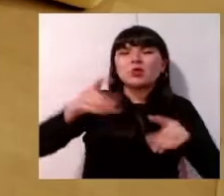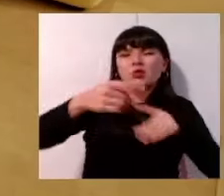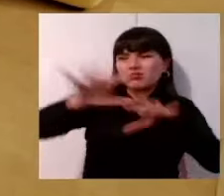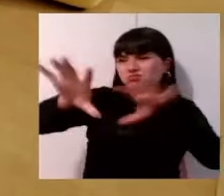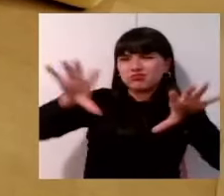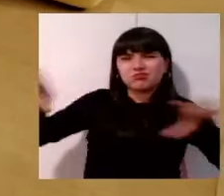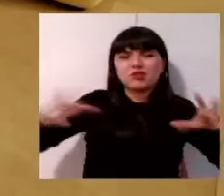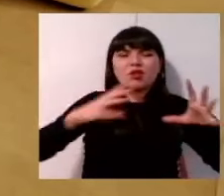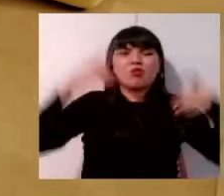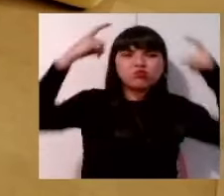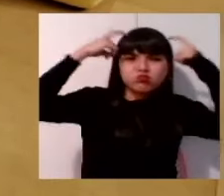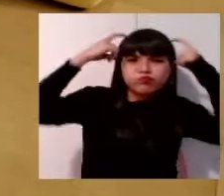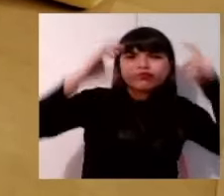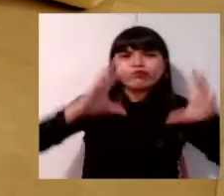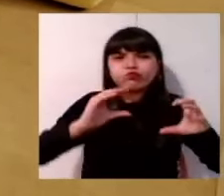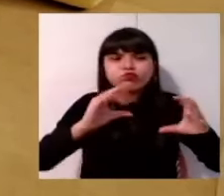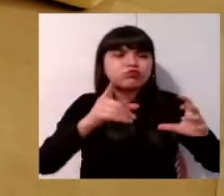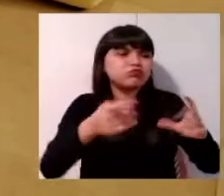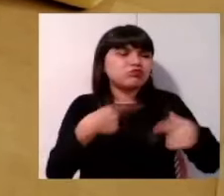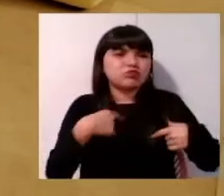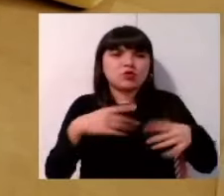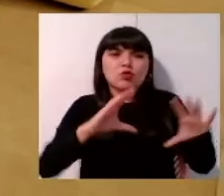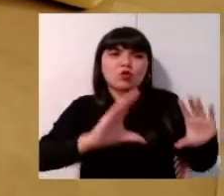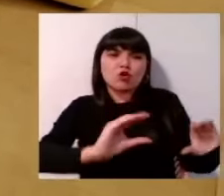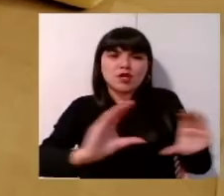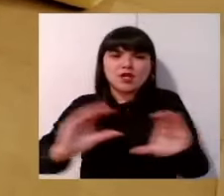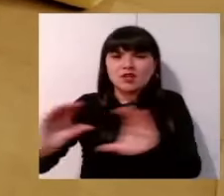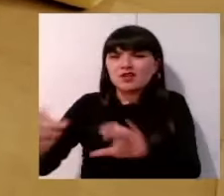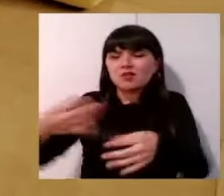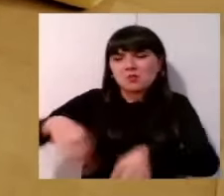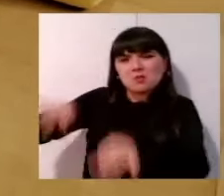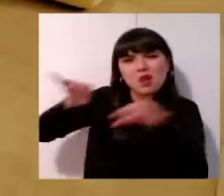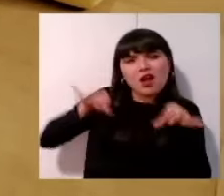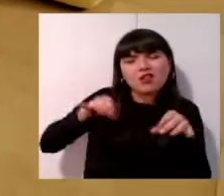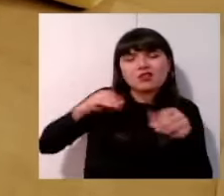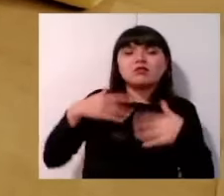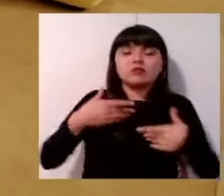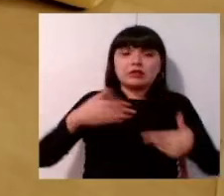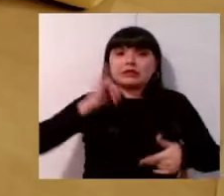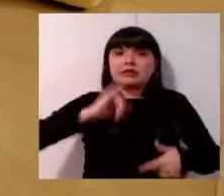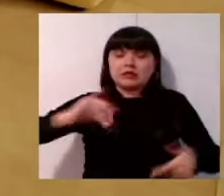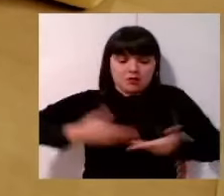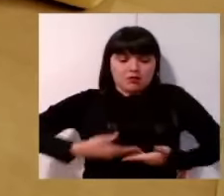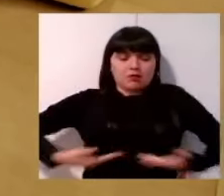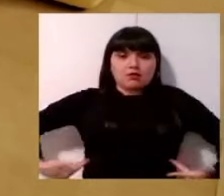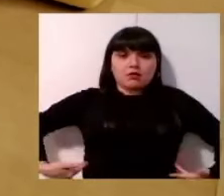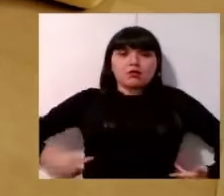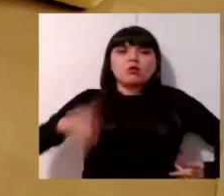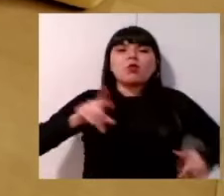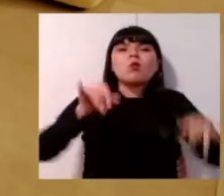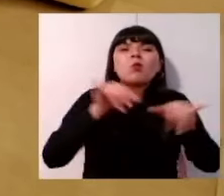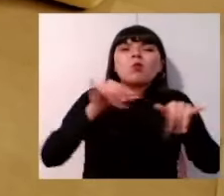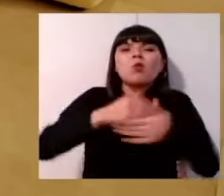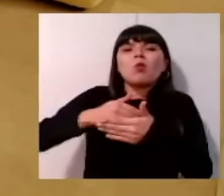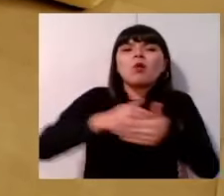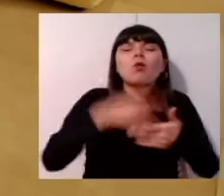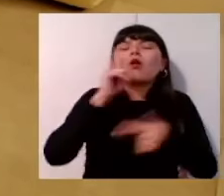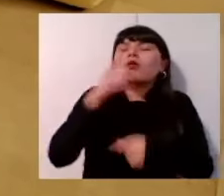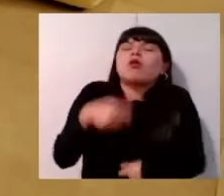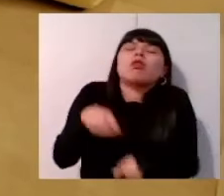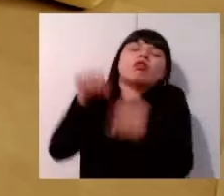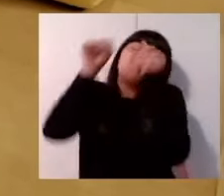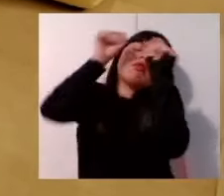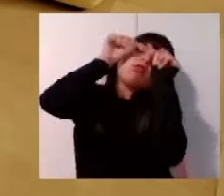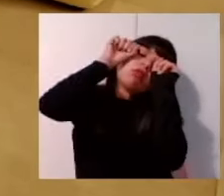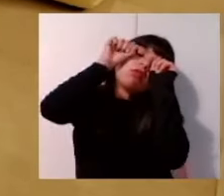peluches, las mantitas tienen que llegar hasta la mitad del cuerpo, nada que la guaguita pueda tomar y taparse la cara